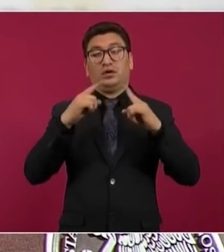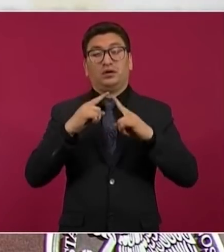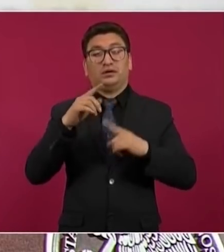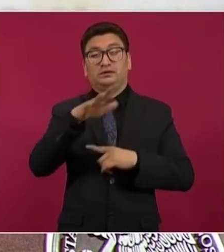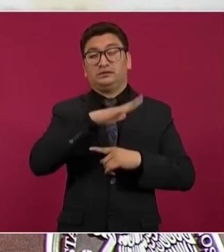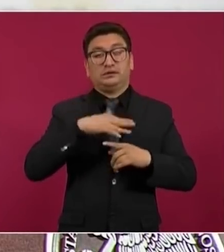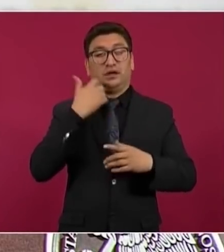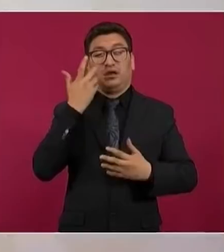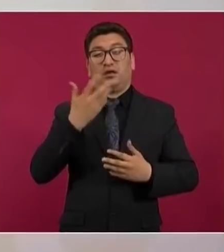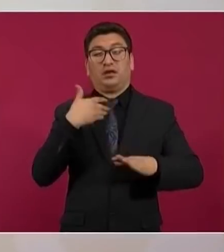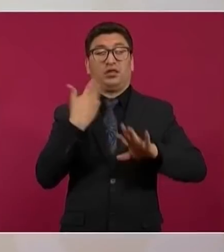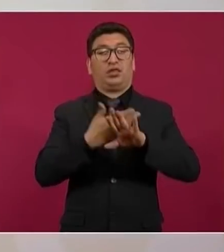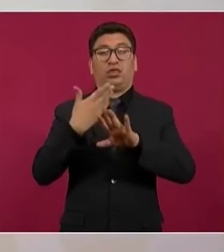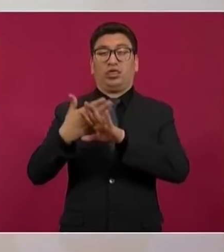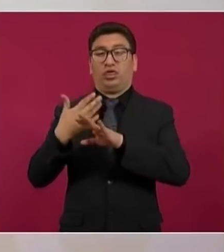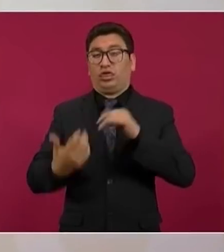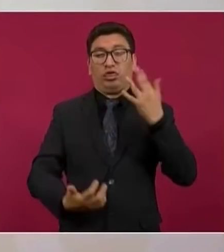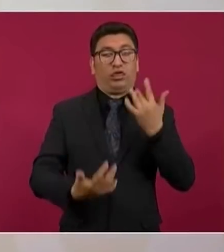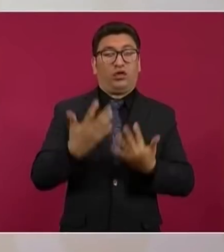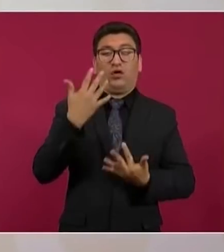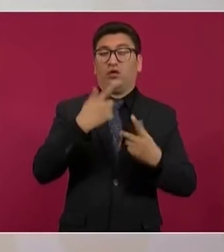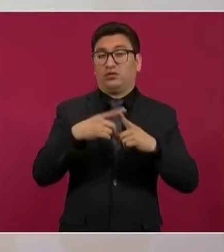pero pues se tomaron las medidas